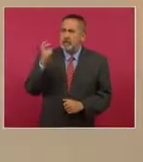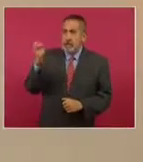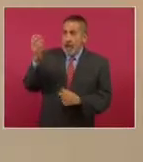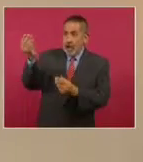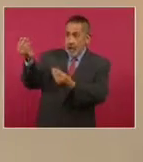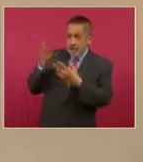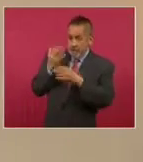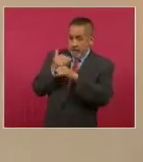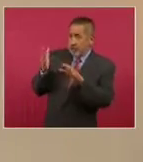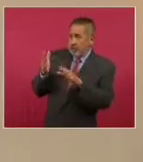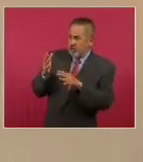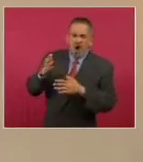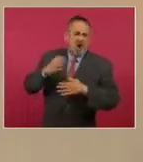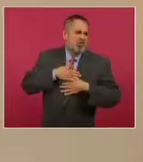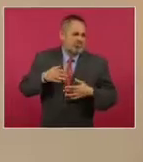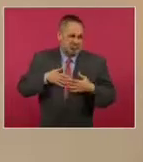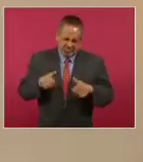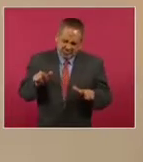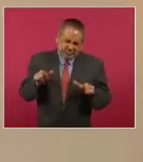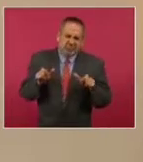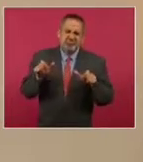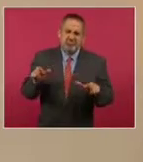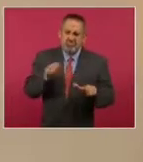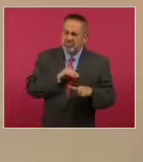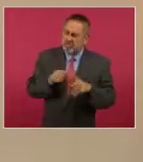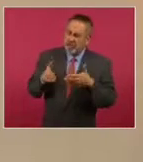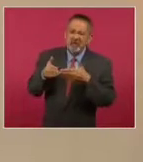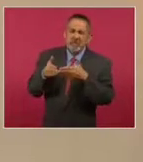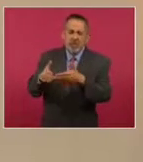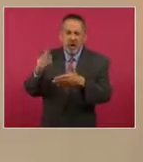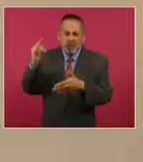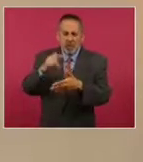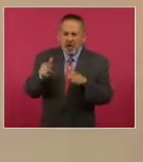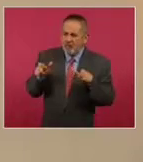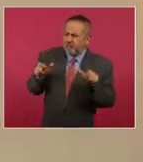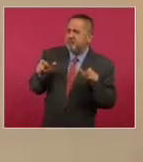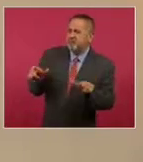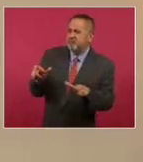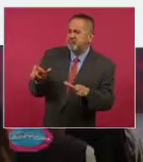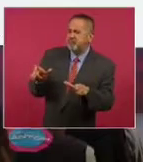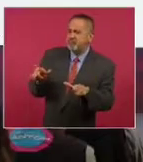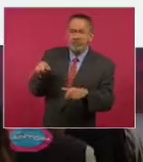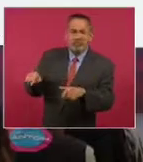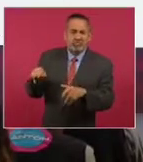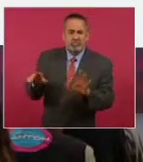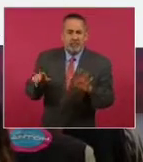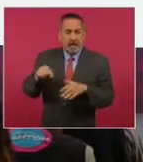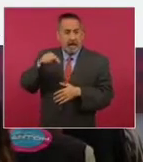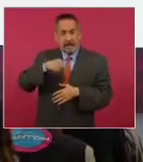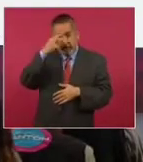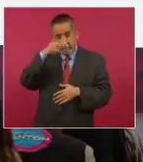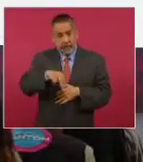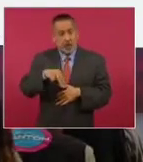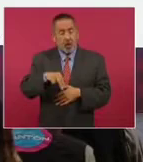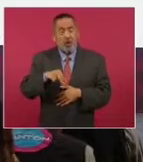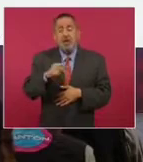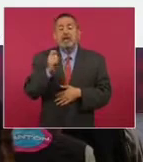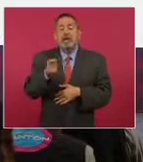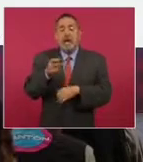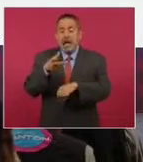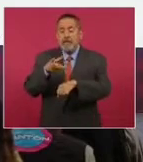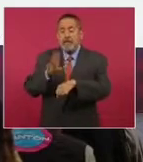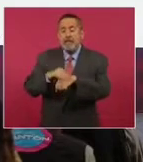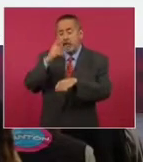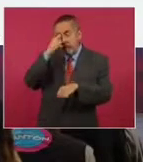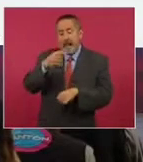tendríamos un mayor control sobre el ingreso de esta droga, que en México solo está autorizada para